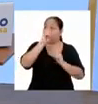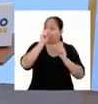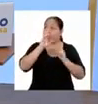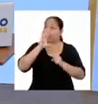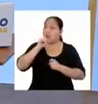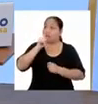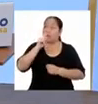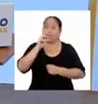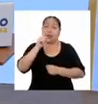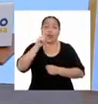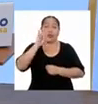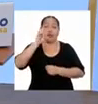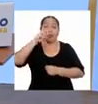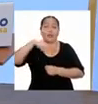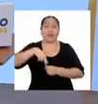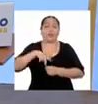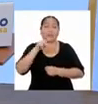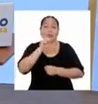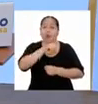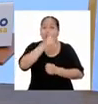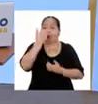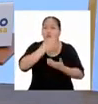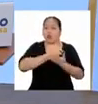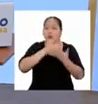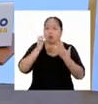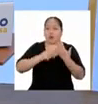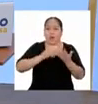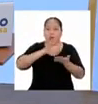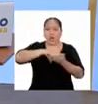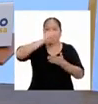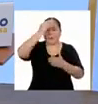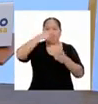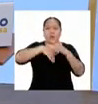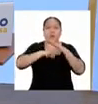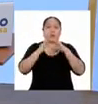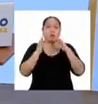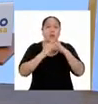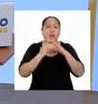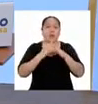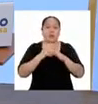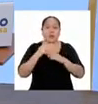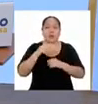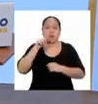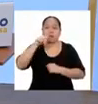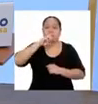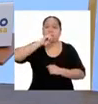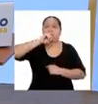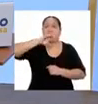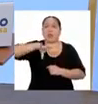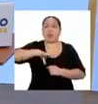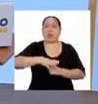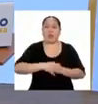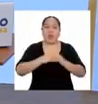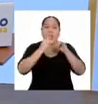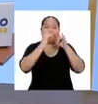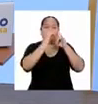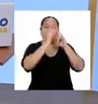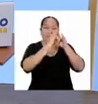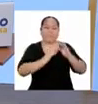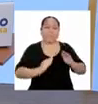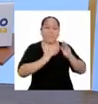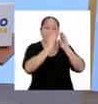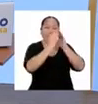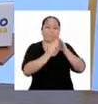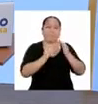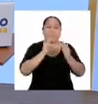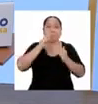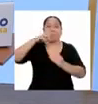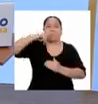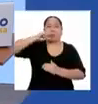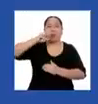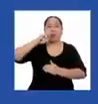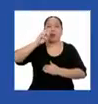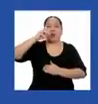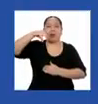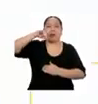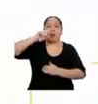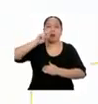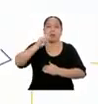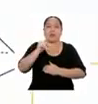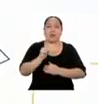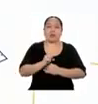es, en otro programa de Aprendo en Casa, hablamos de las pirámides irregulares y